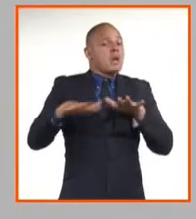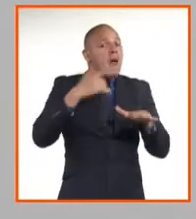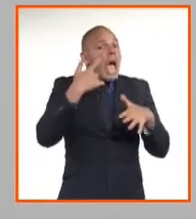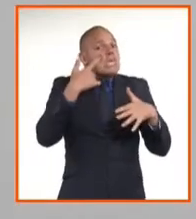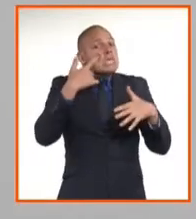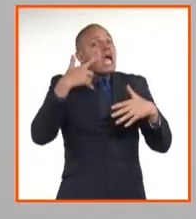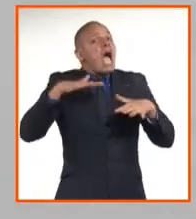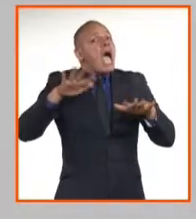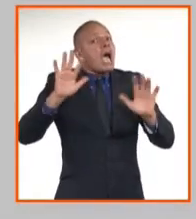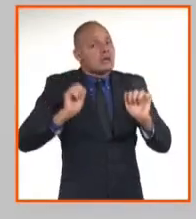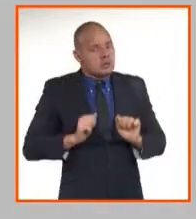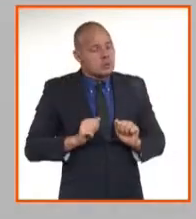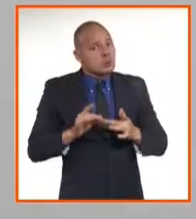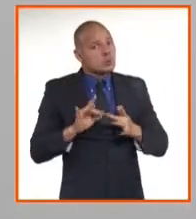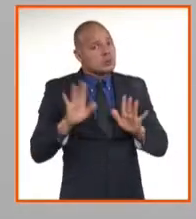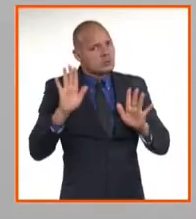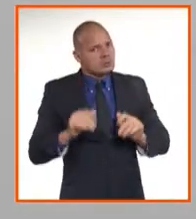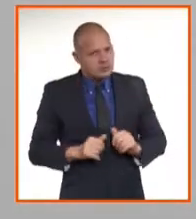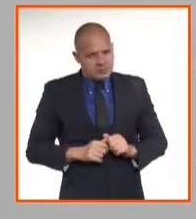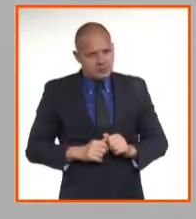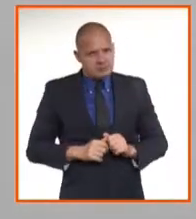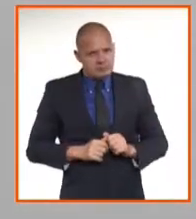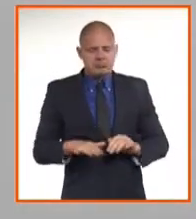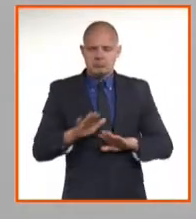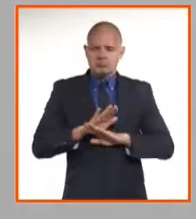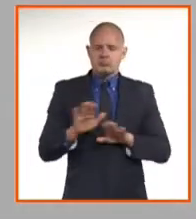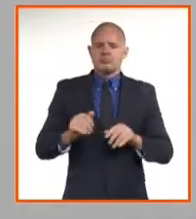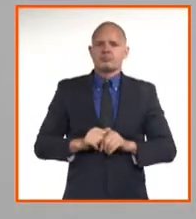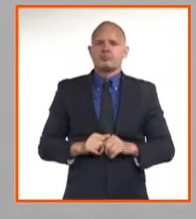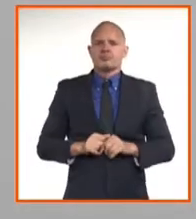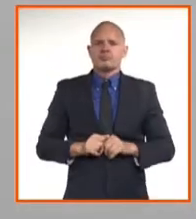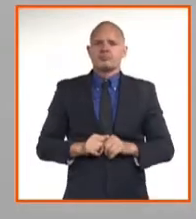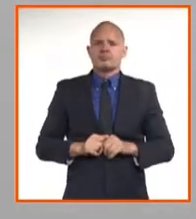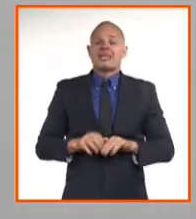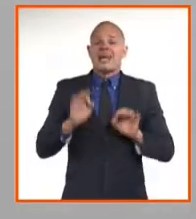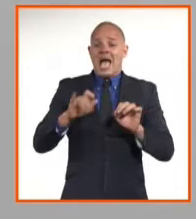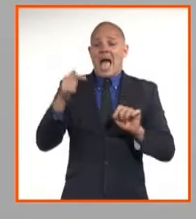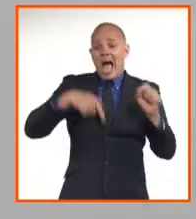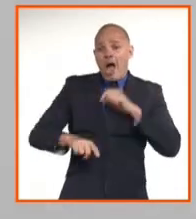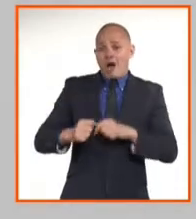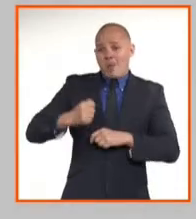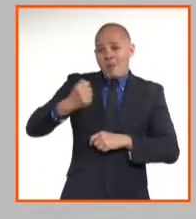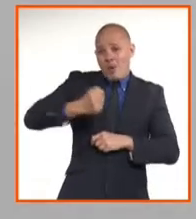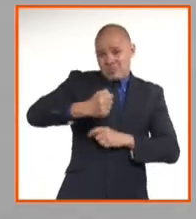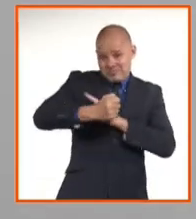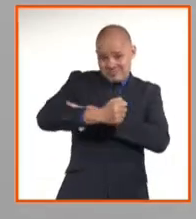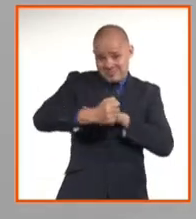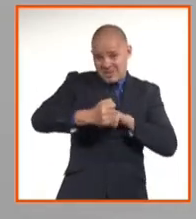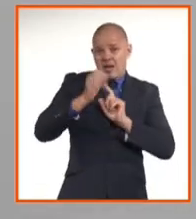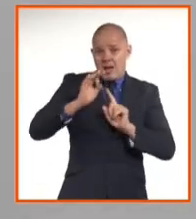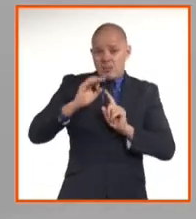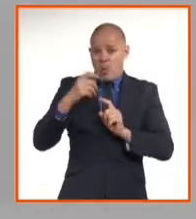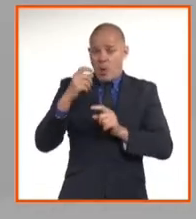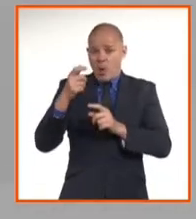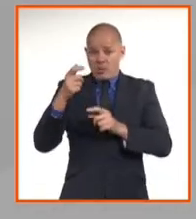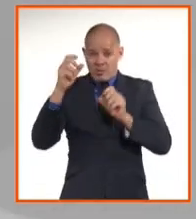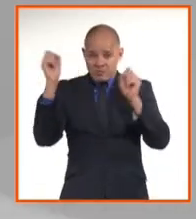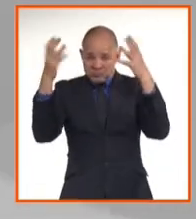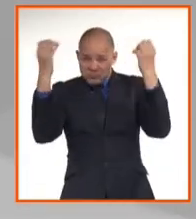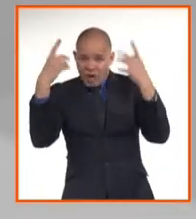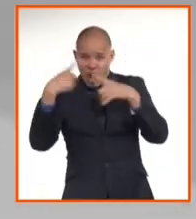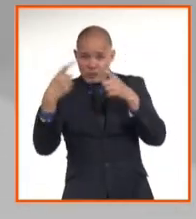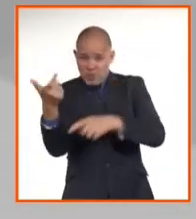rodaje de la turbina, se decide que el comando de bomberos que radica propiamente en el interior de la